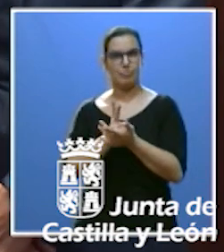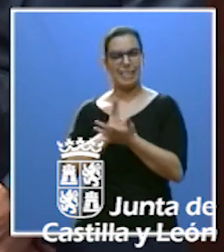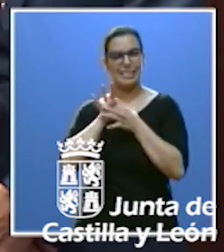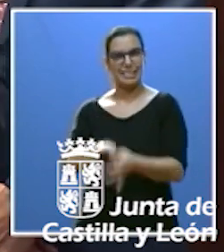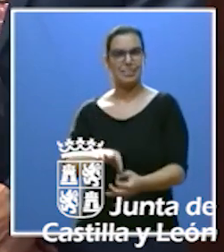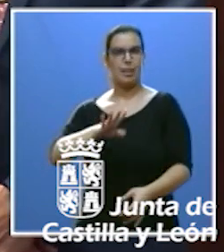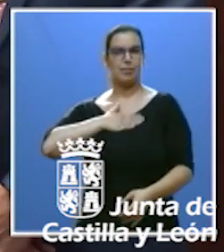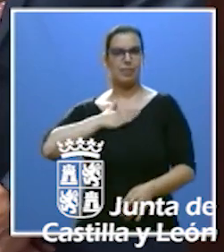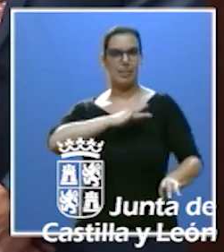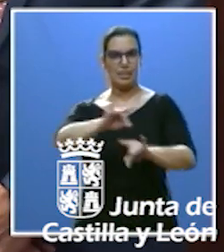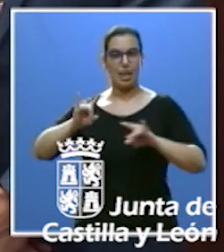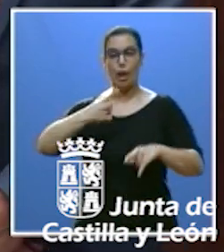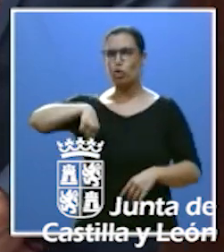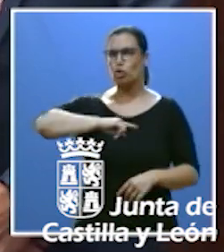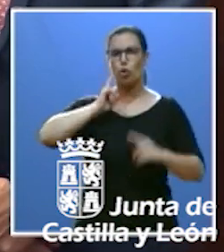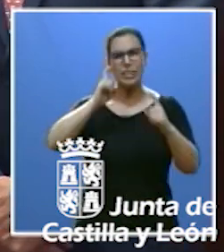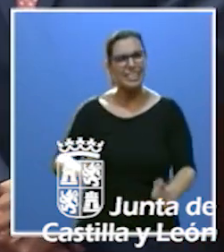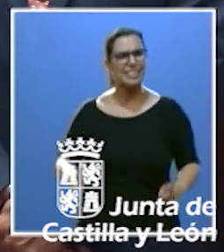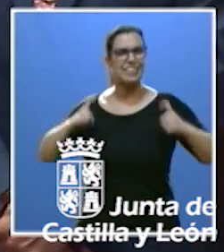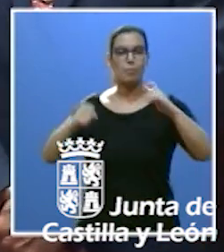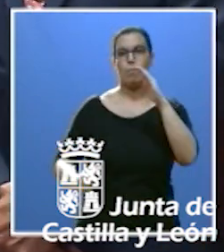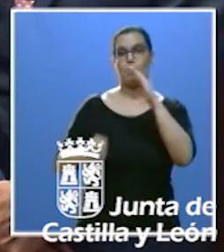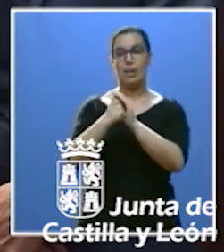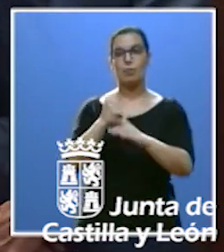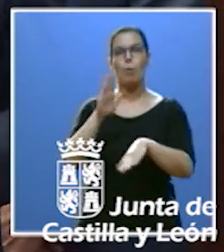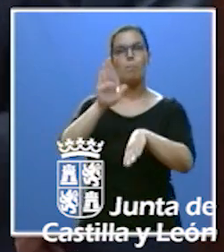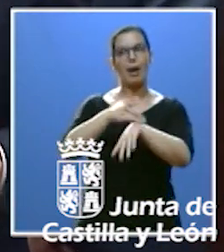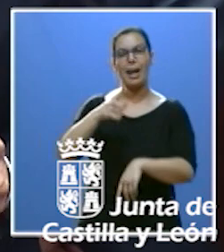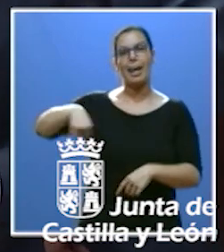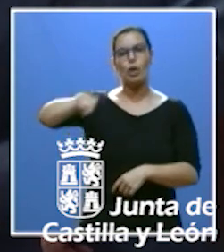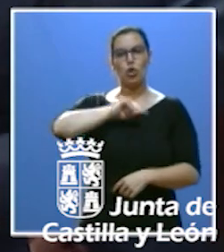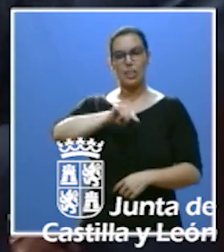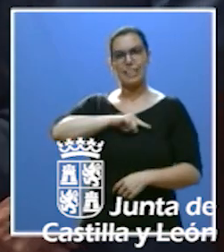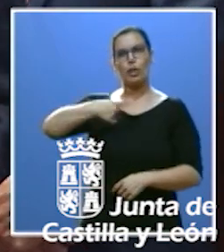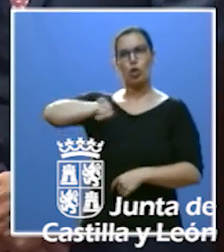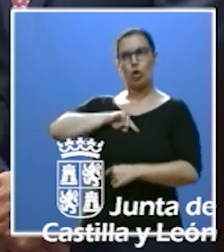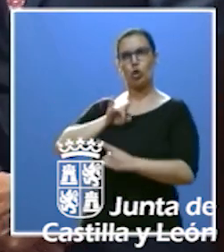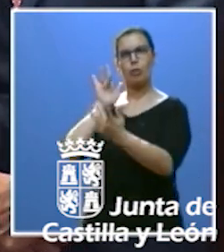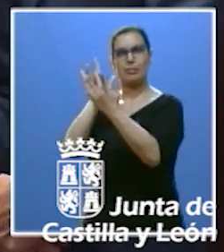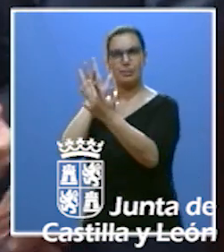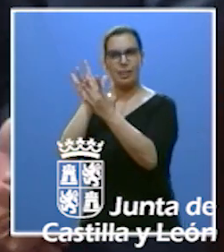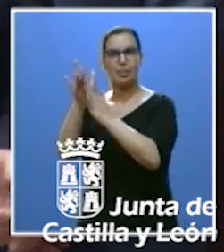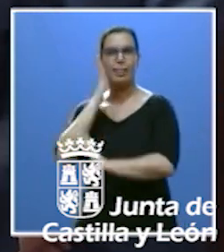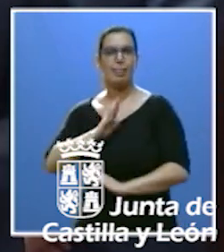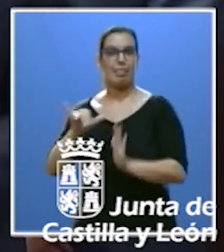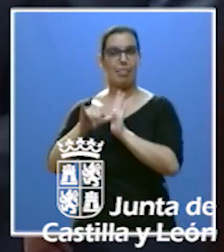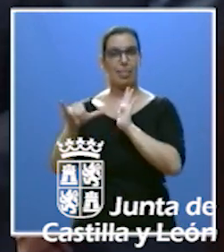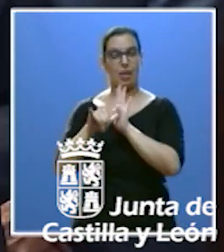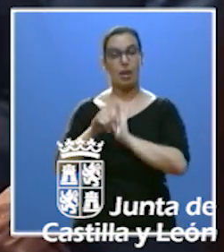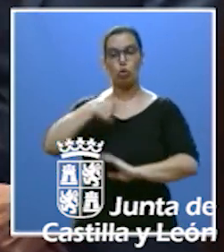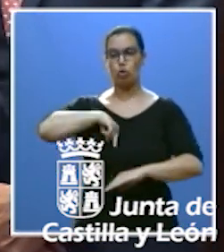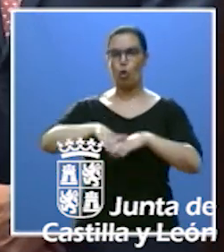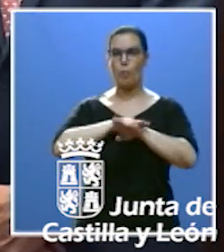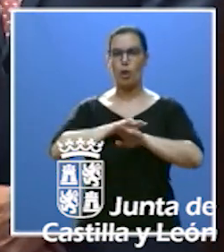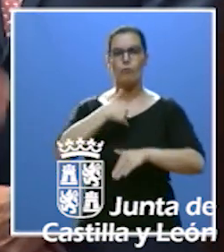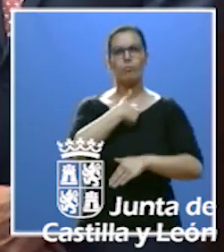Nosotros haremos todo lo posible para que nos sientan a su lado. Un gobierno que desde la moderación